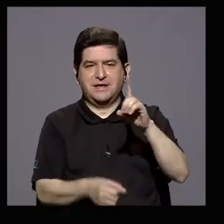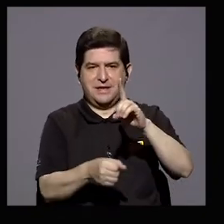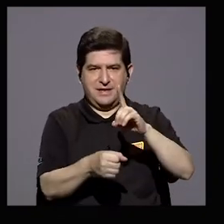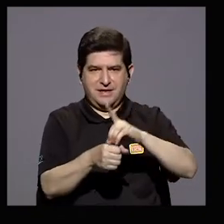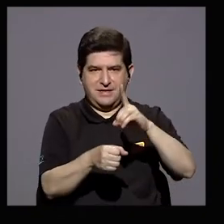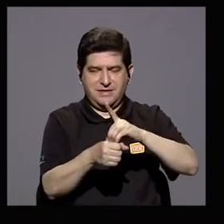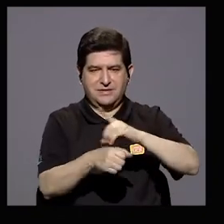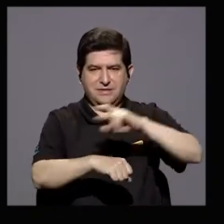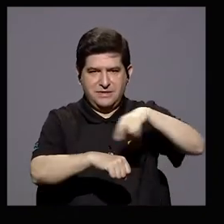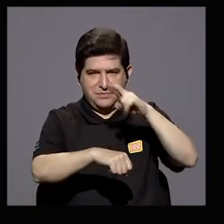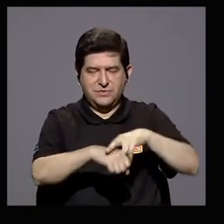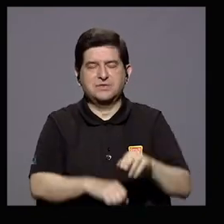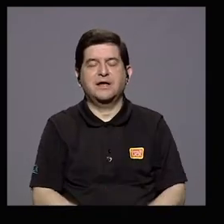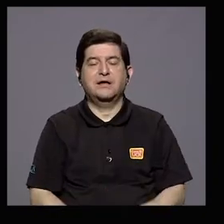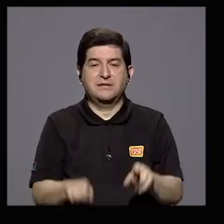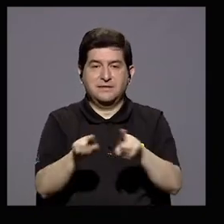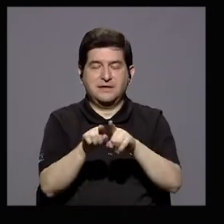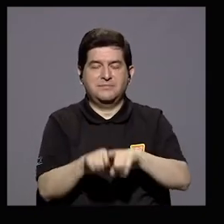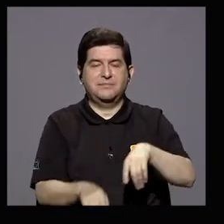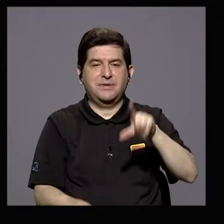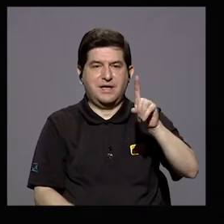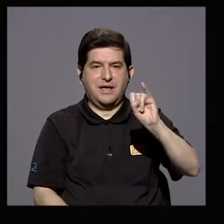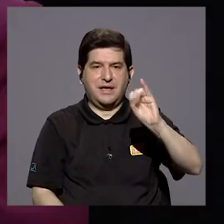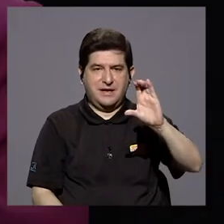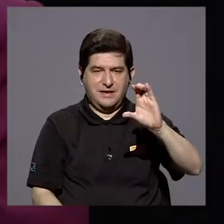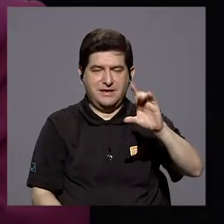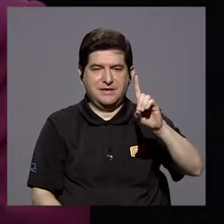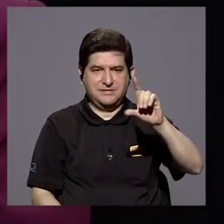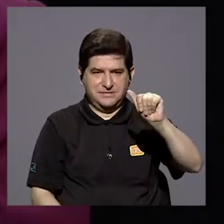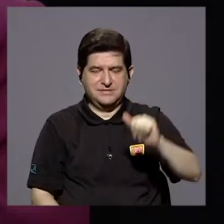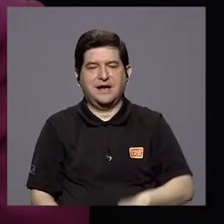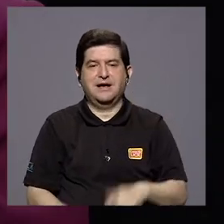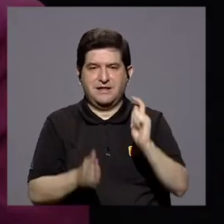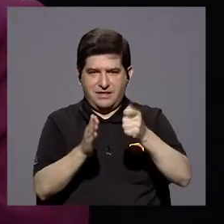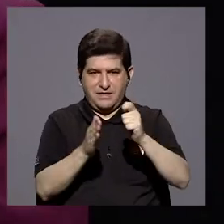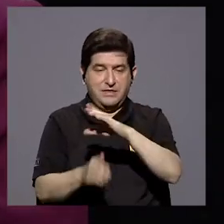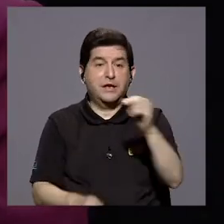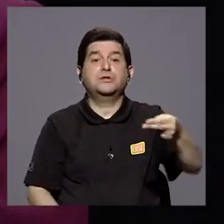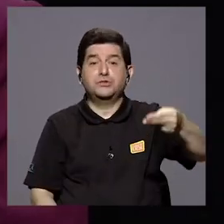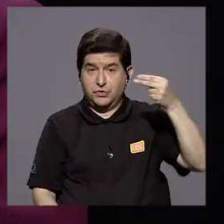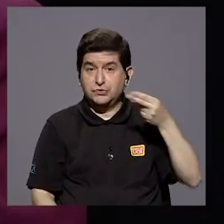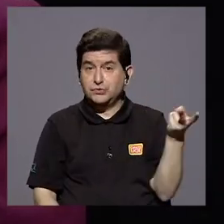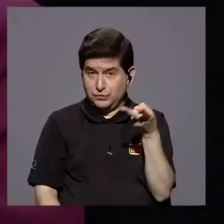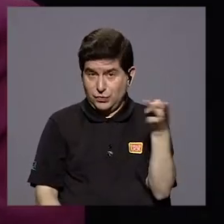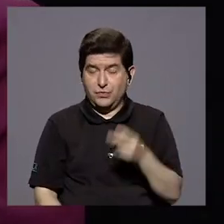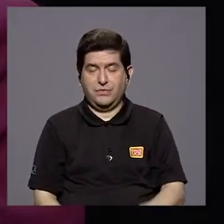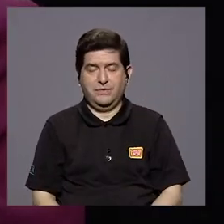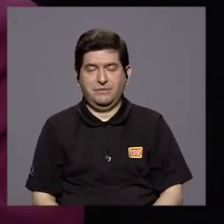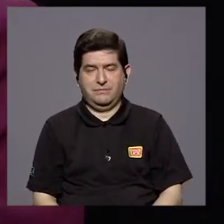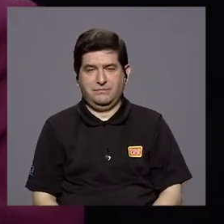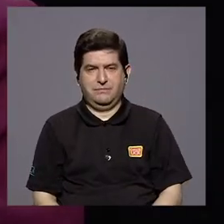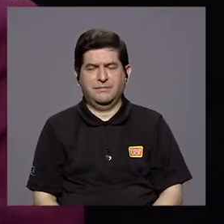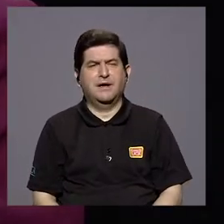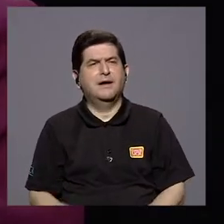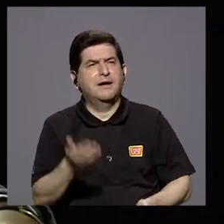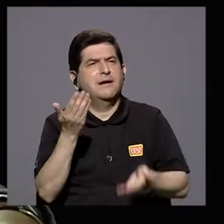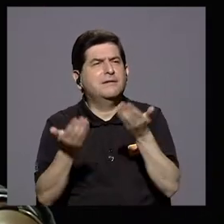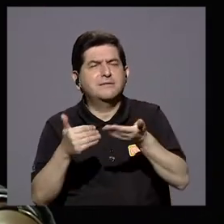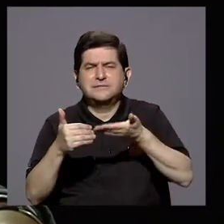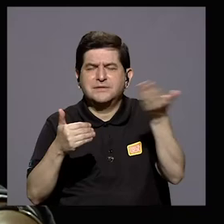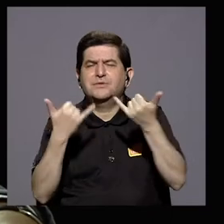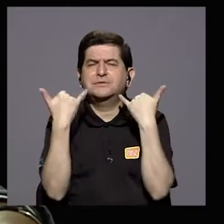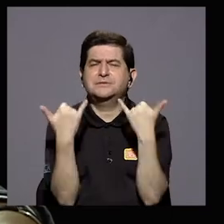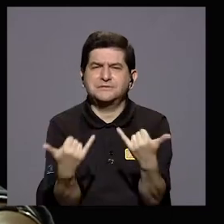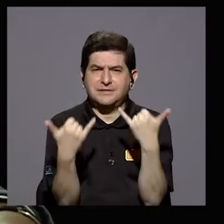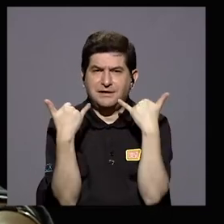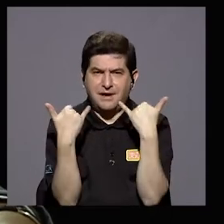de la República, pero además es licenciada en Derecho y también con amplia experiencia en Historia. Vea, una de las cosas que tal vez en